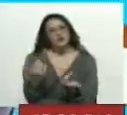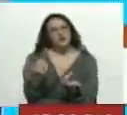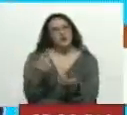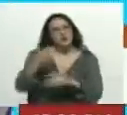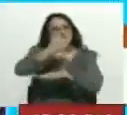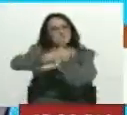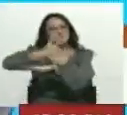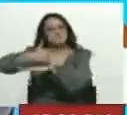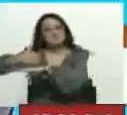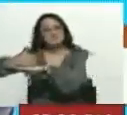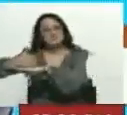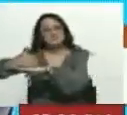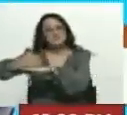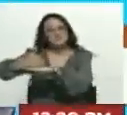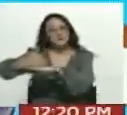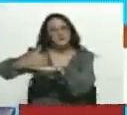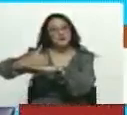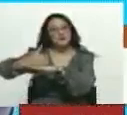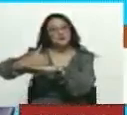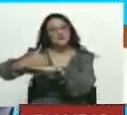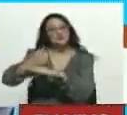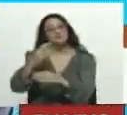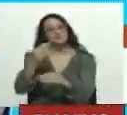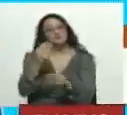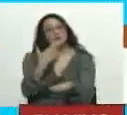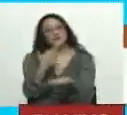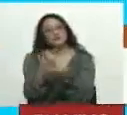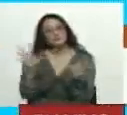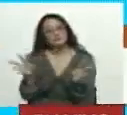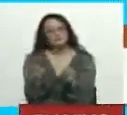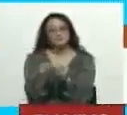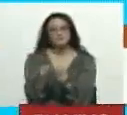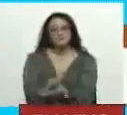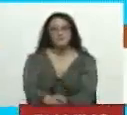que pasan por la Casa Blanca Muchas gracias